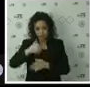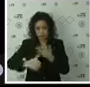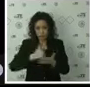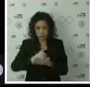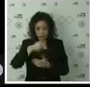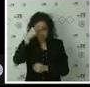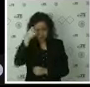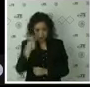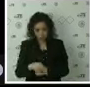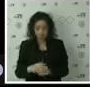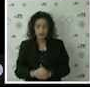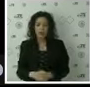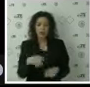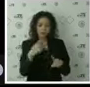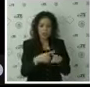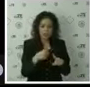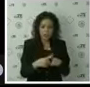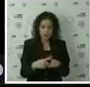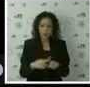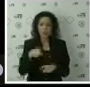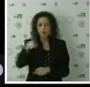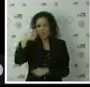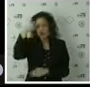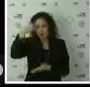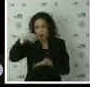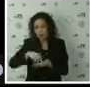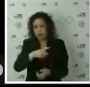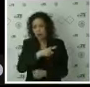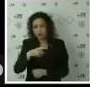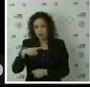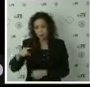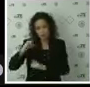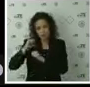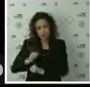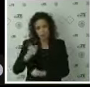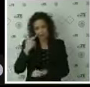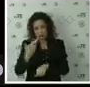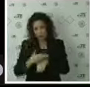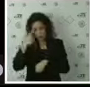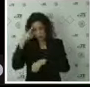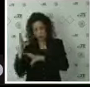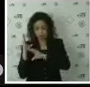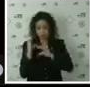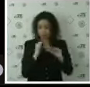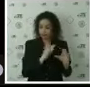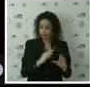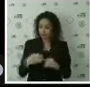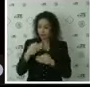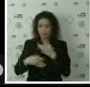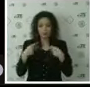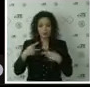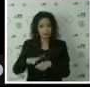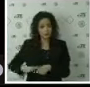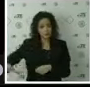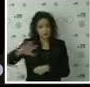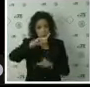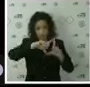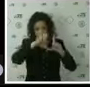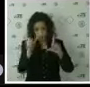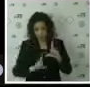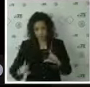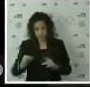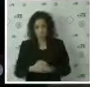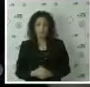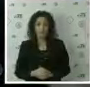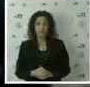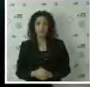a quiénes tú consideras que les correspondería la labor de educar y formar en ciudadanía? Bueno,